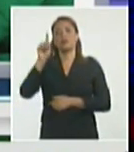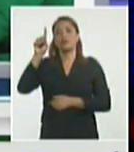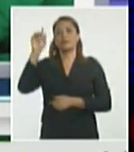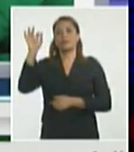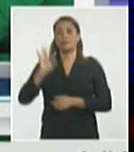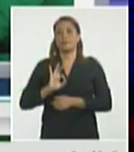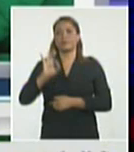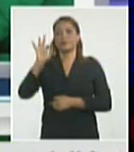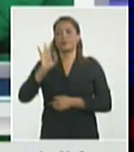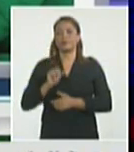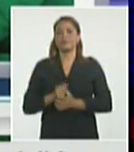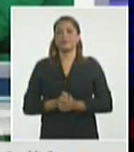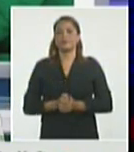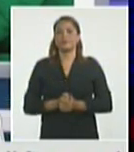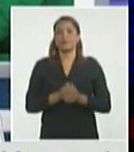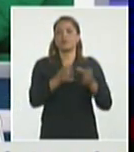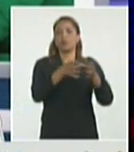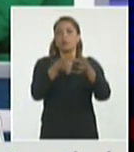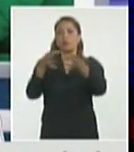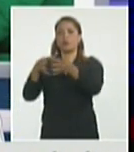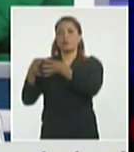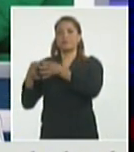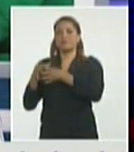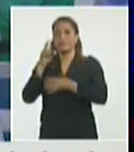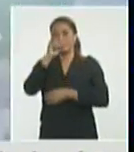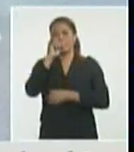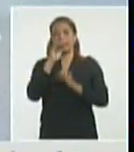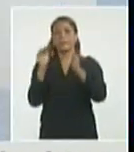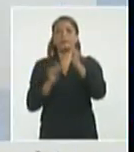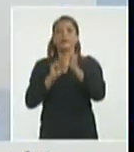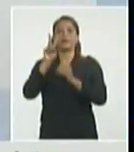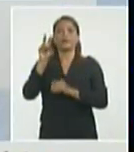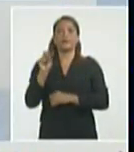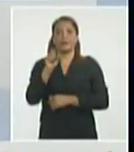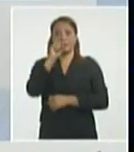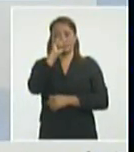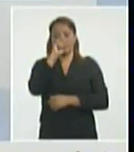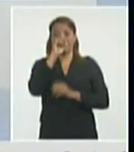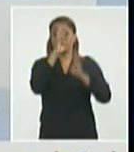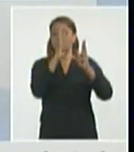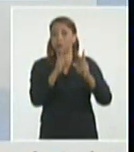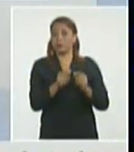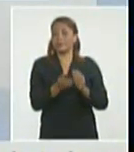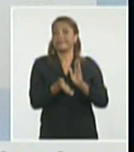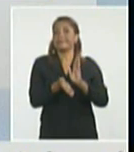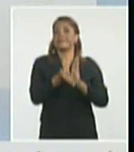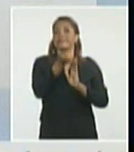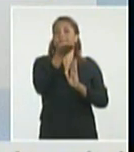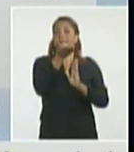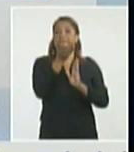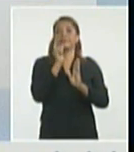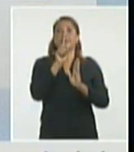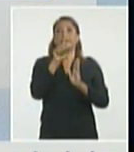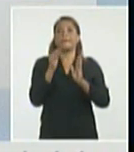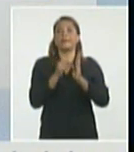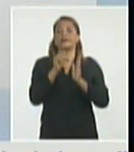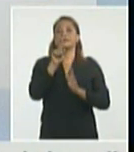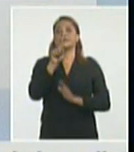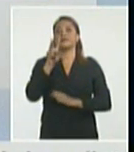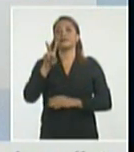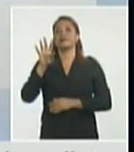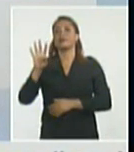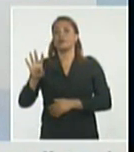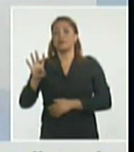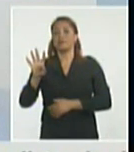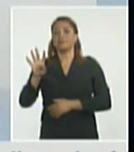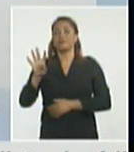35,1%. Por grupos de edades, menores de 20 años con una cifra elevada, ahí la tienen, 1.124,